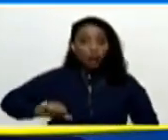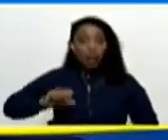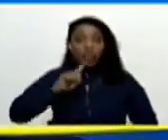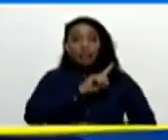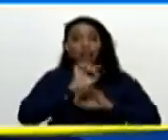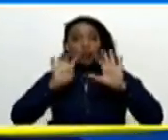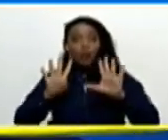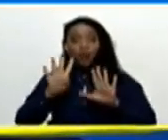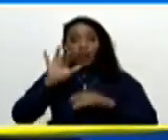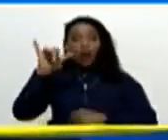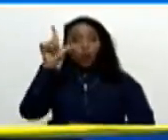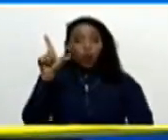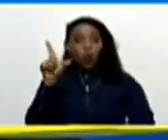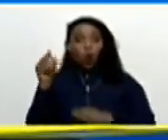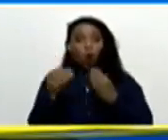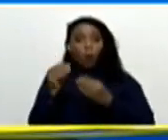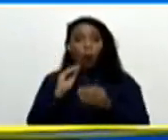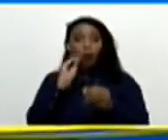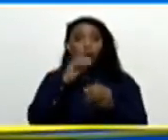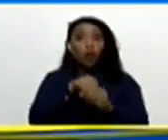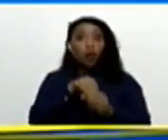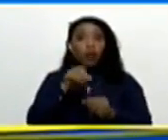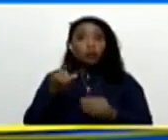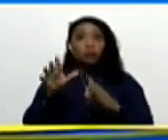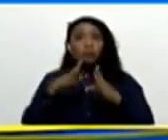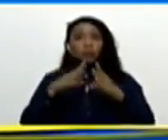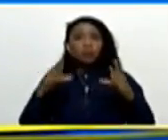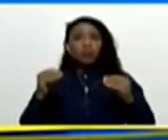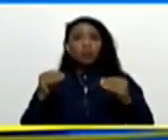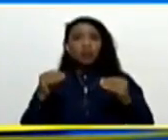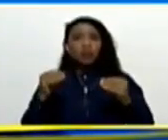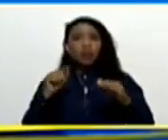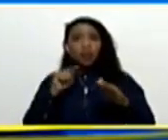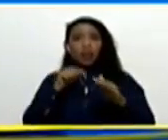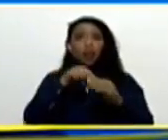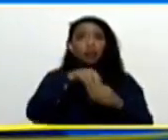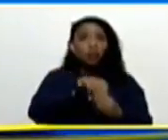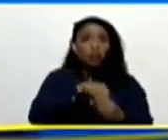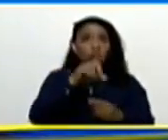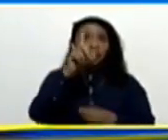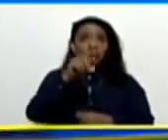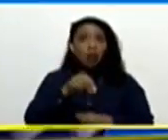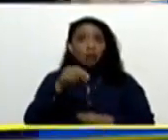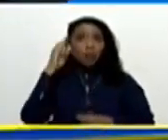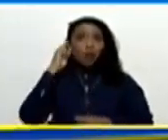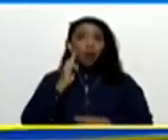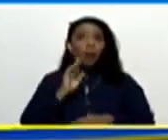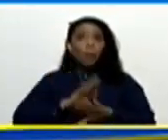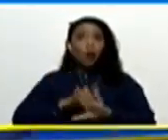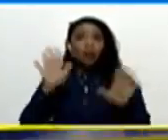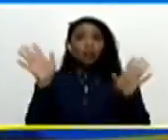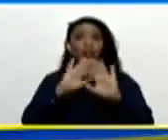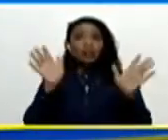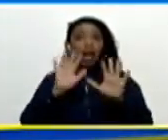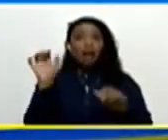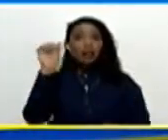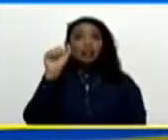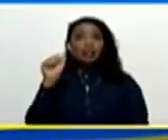entró Sandino, como entraron todos nuestros héroes y mártires, y como entró Bolívar, porque ya